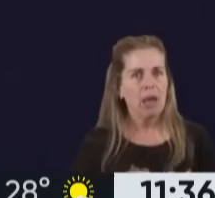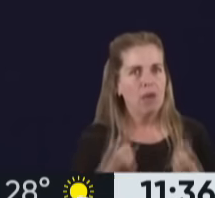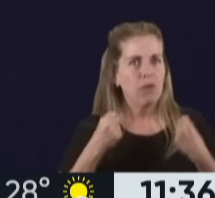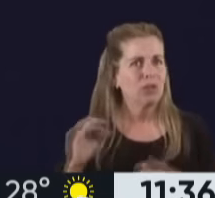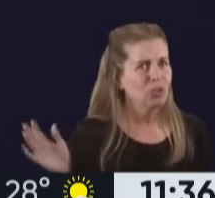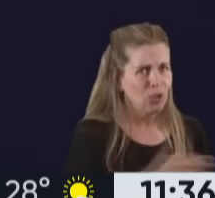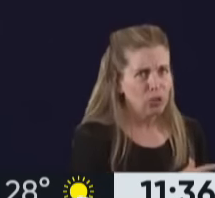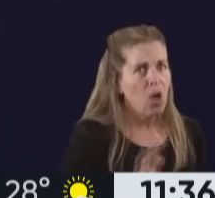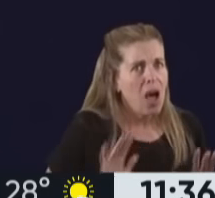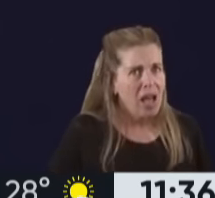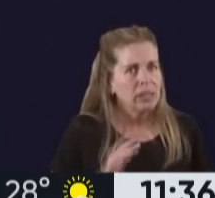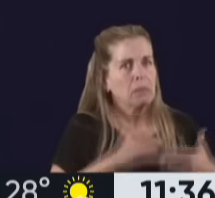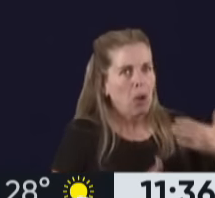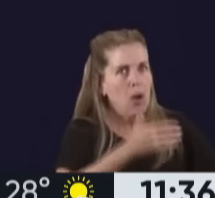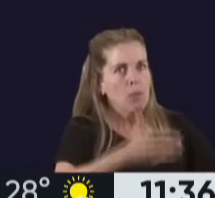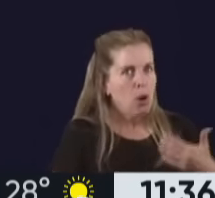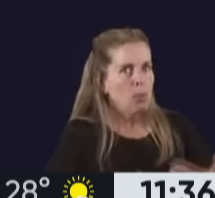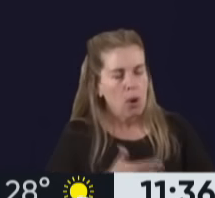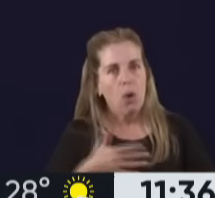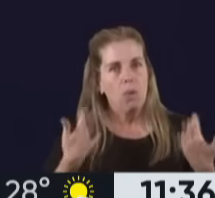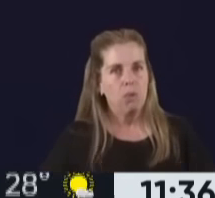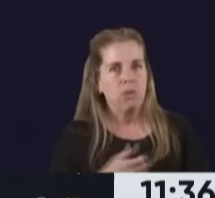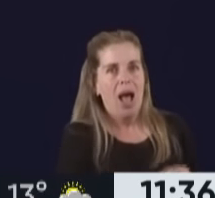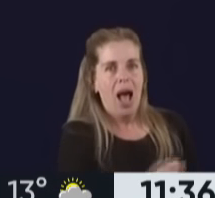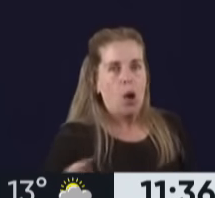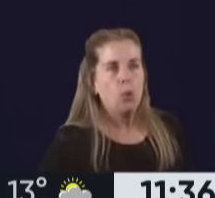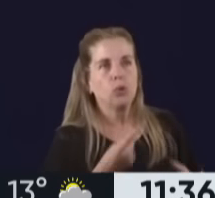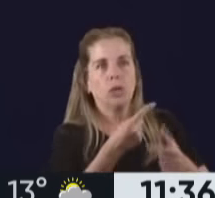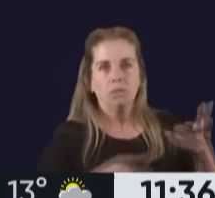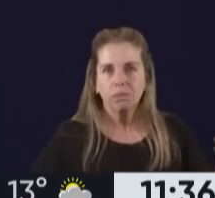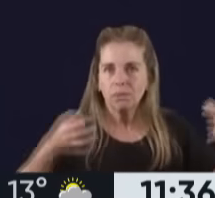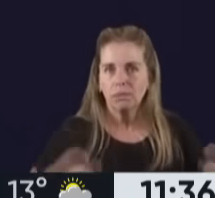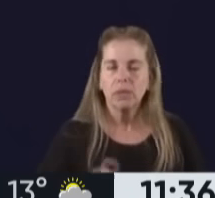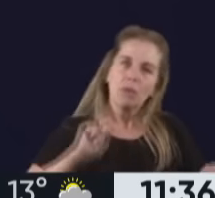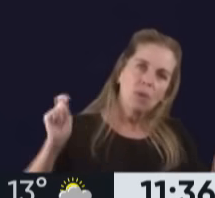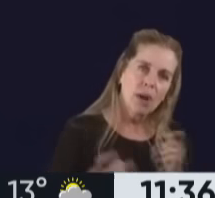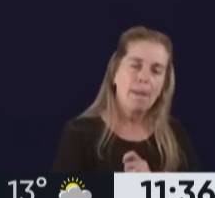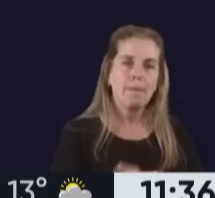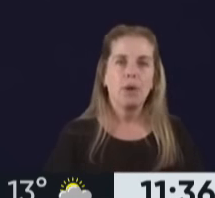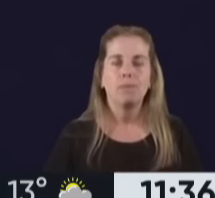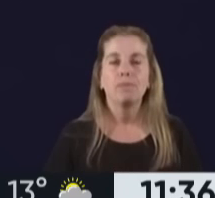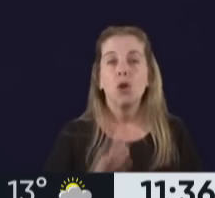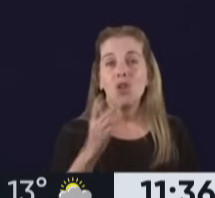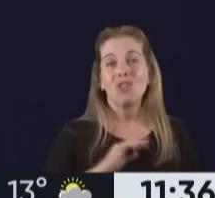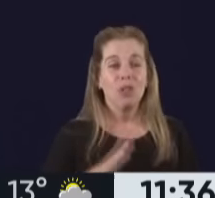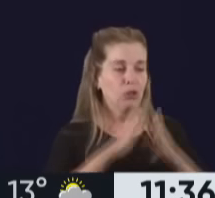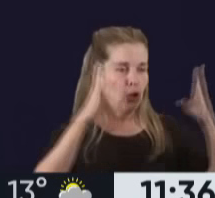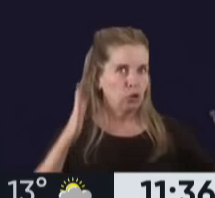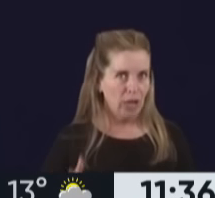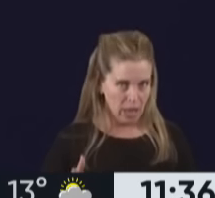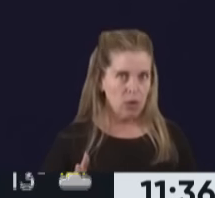emisión de billetes, se hizo un ajuste de 15 puntos del producto y se impuso el orden en las calles. Estos 2 años fueron